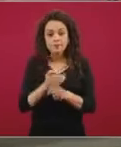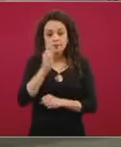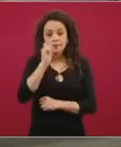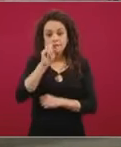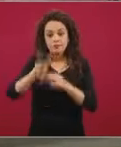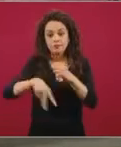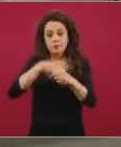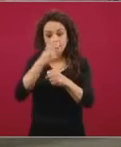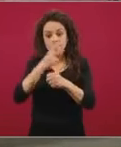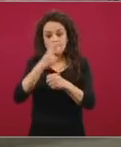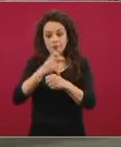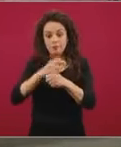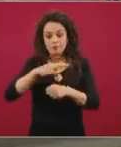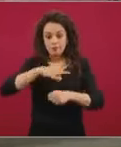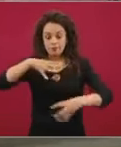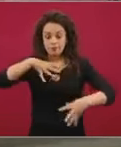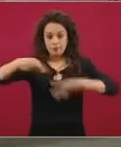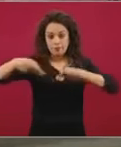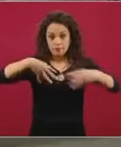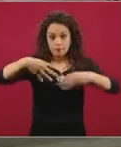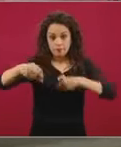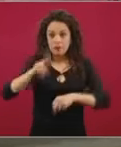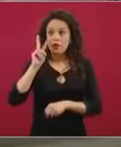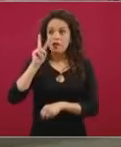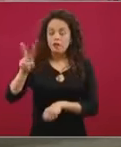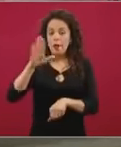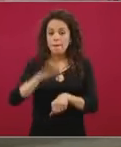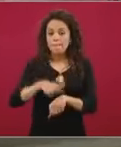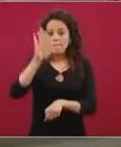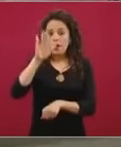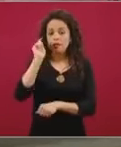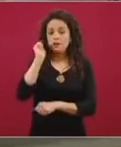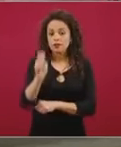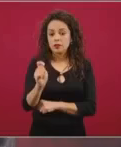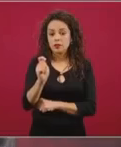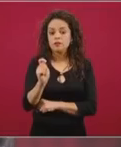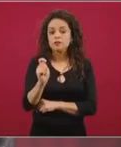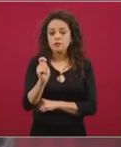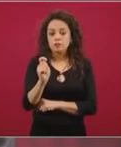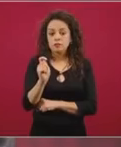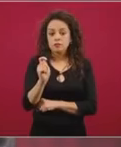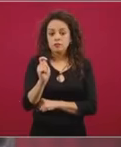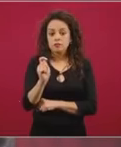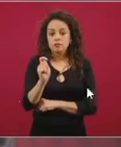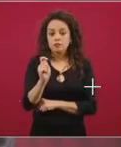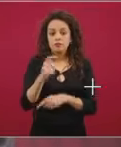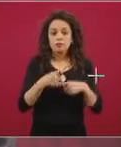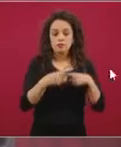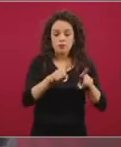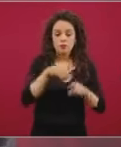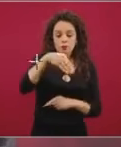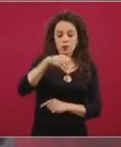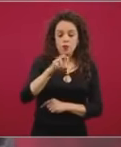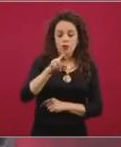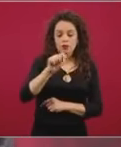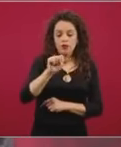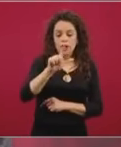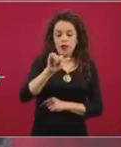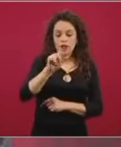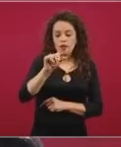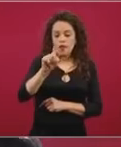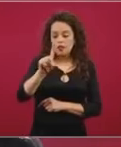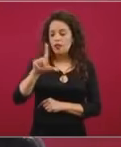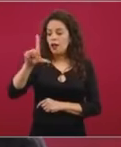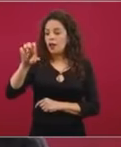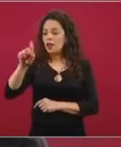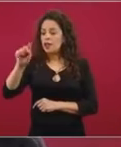visto una menor mortalidad, o más exactamente letalidad. La diferencia entre estos dos términos es un aspecto